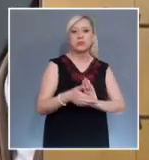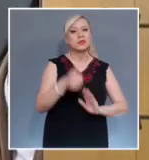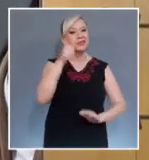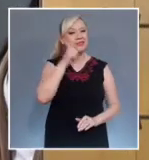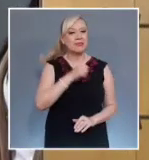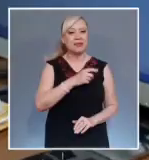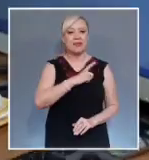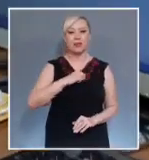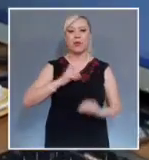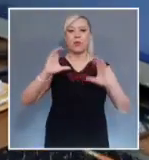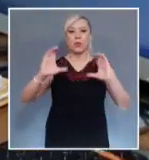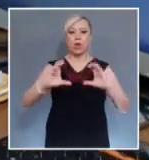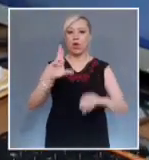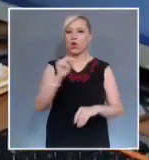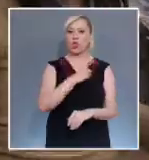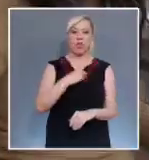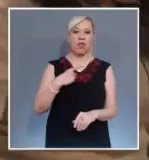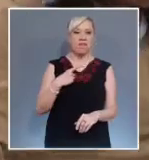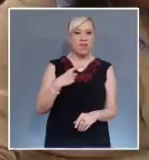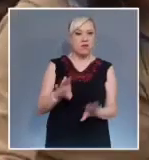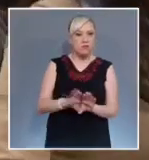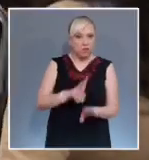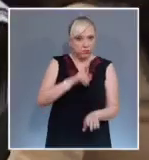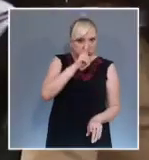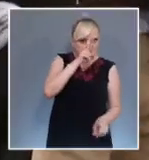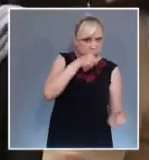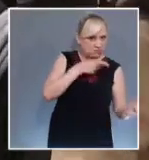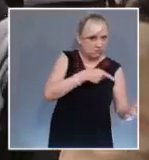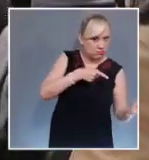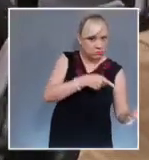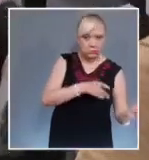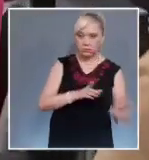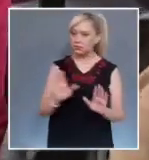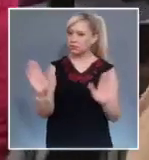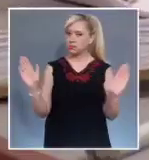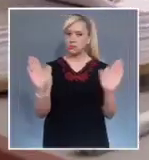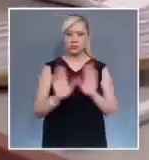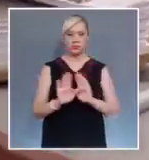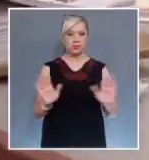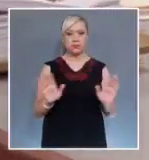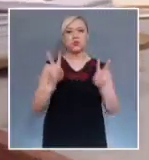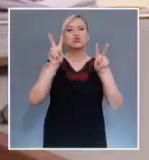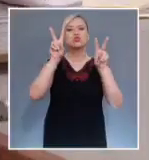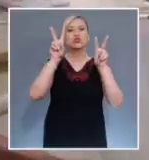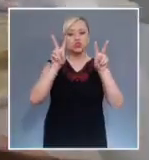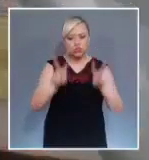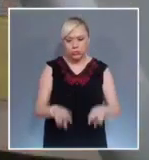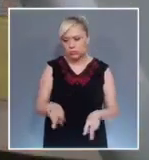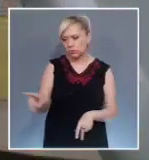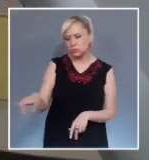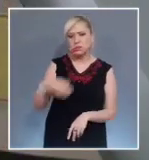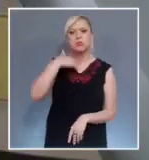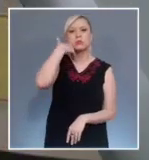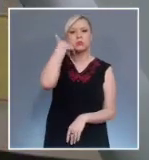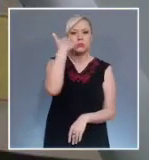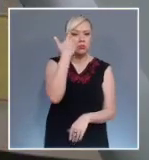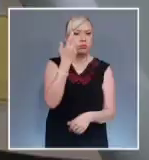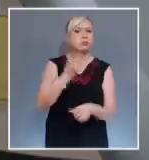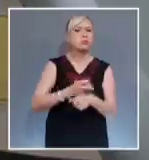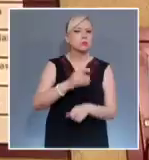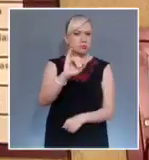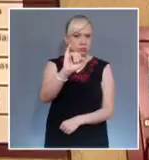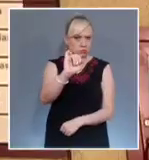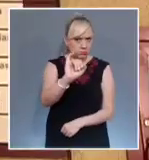intimidación debido a que solo así se demostrará que fue su voluntad la extinción de la acción penal en especial